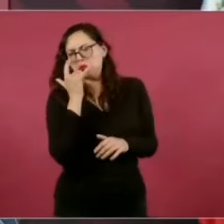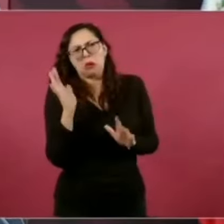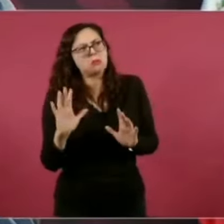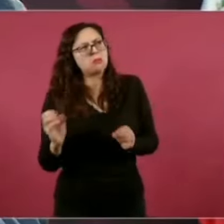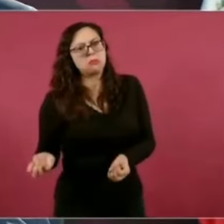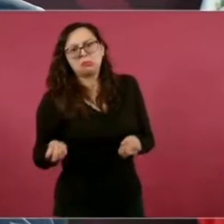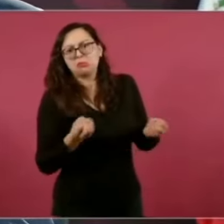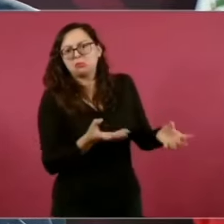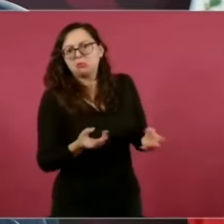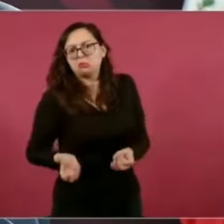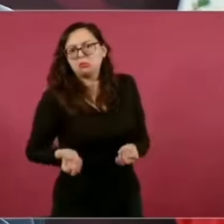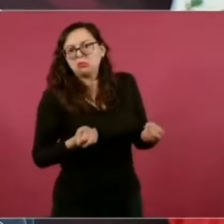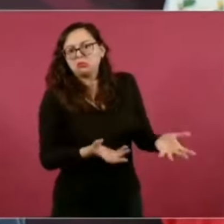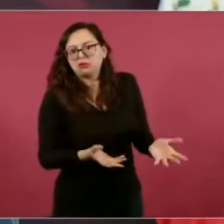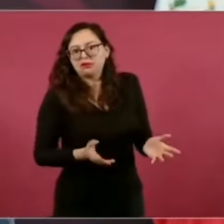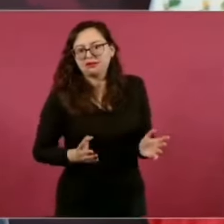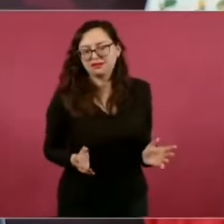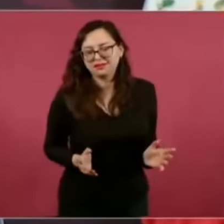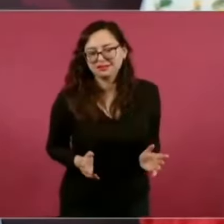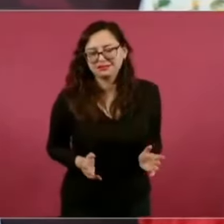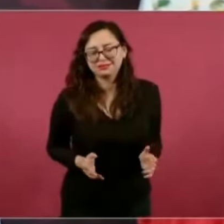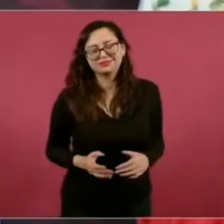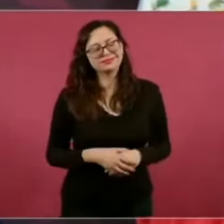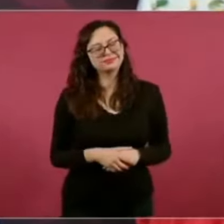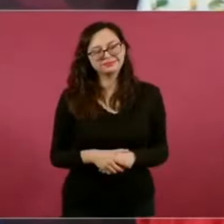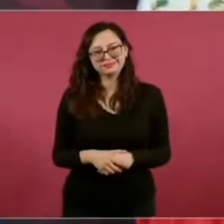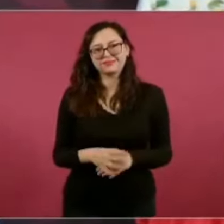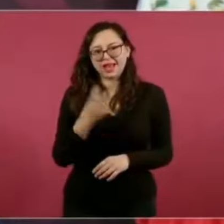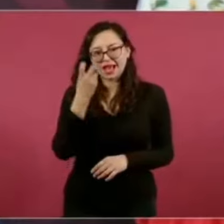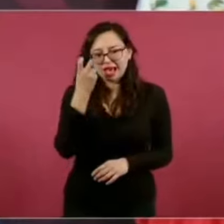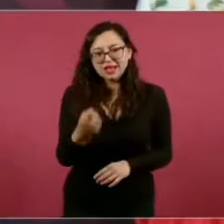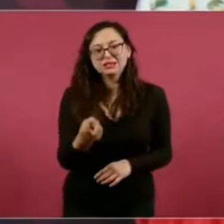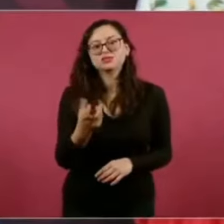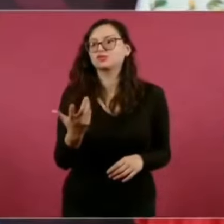Bueno, nos dejaron nuestros antepasados